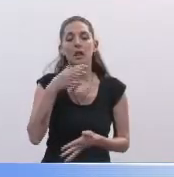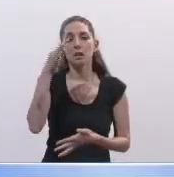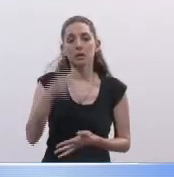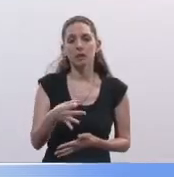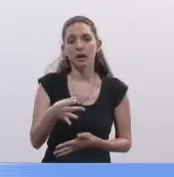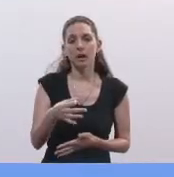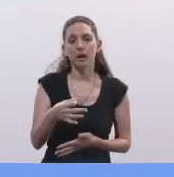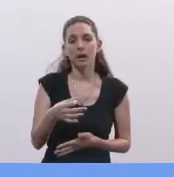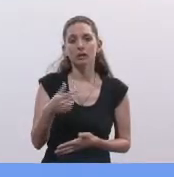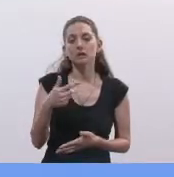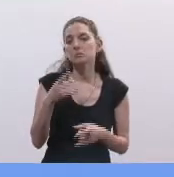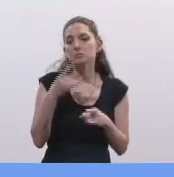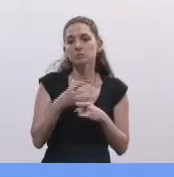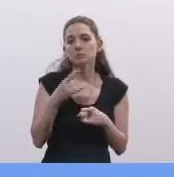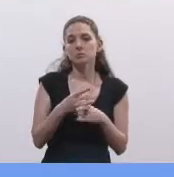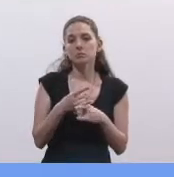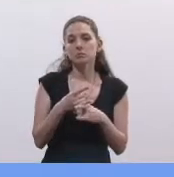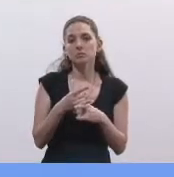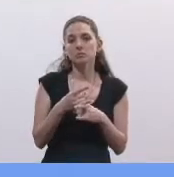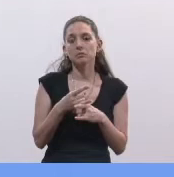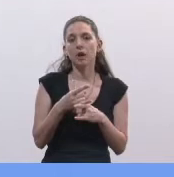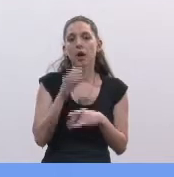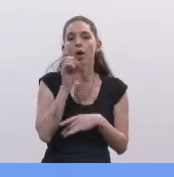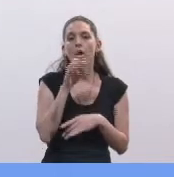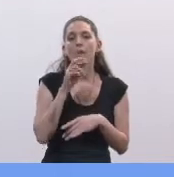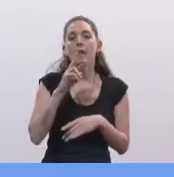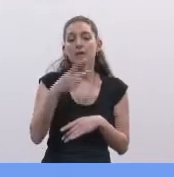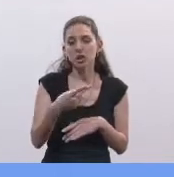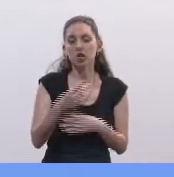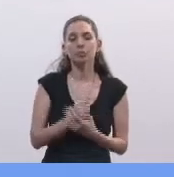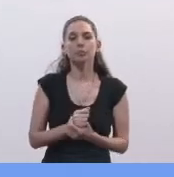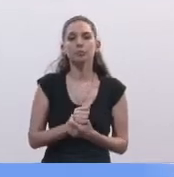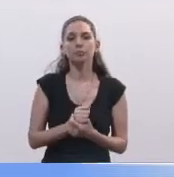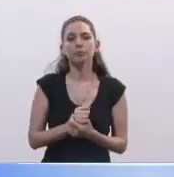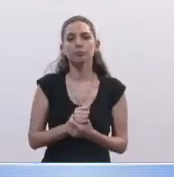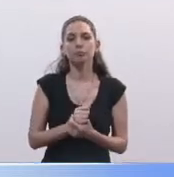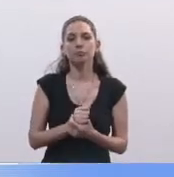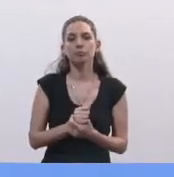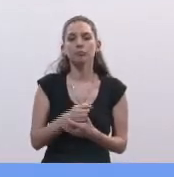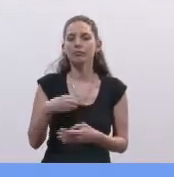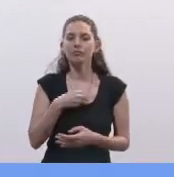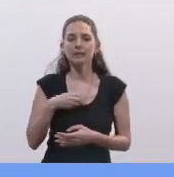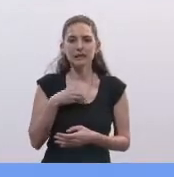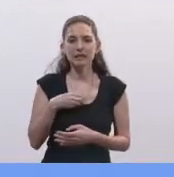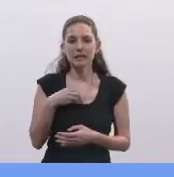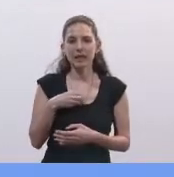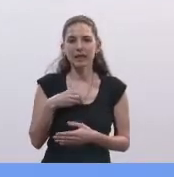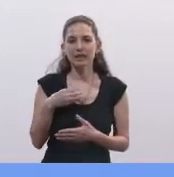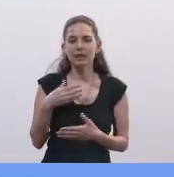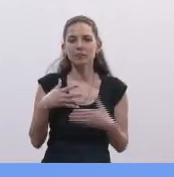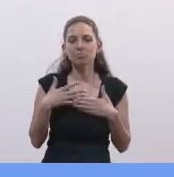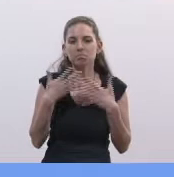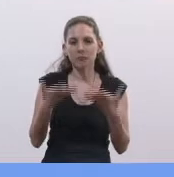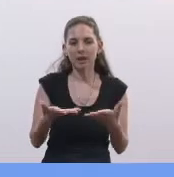La verdad que sin que me hayan nombrado por el apellido, me he sentido bastante